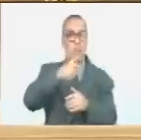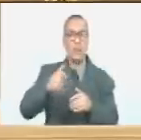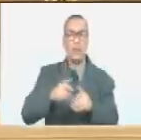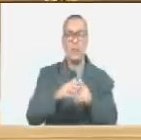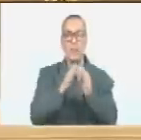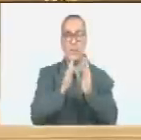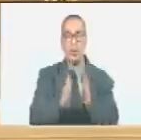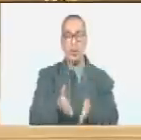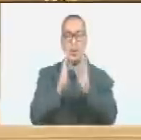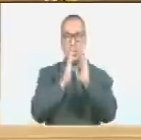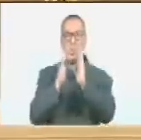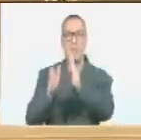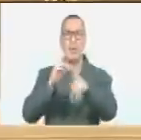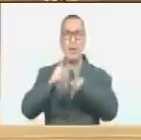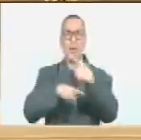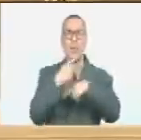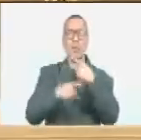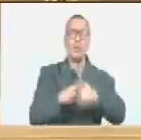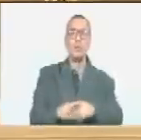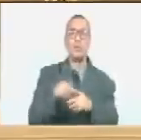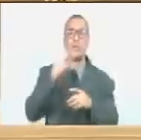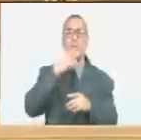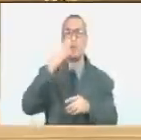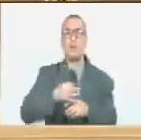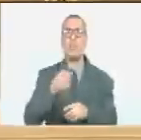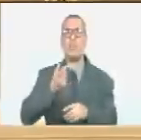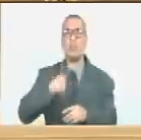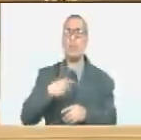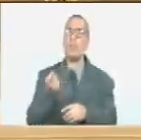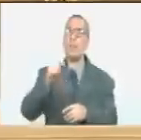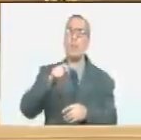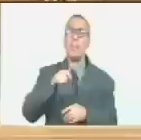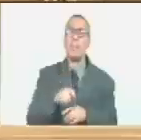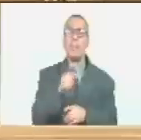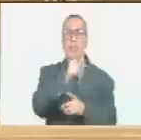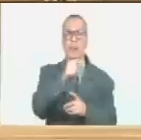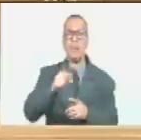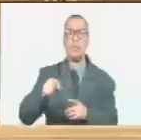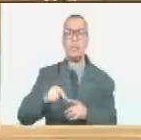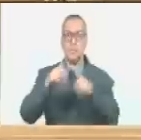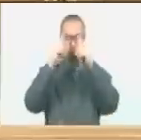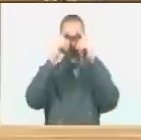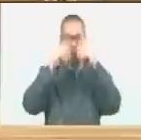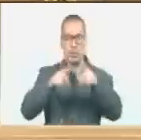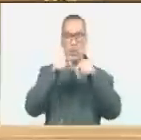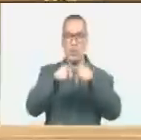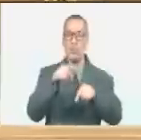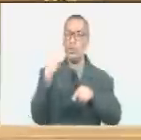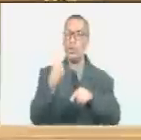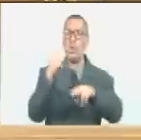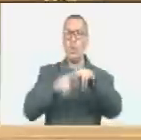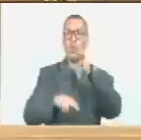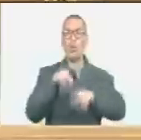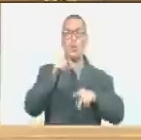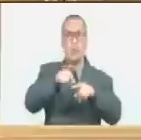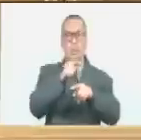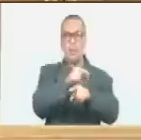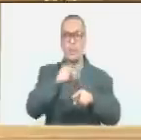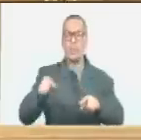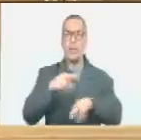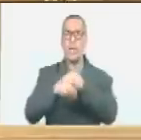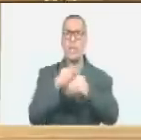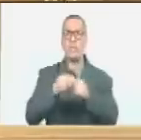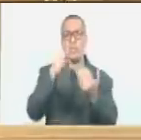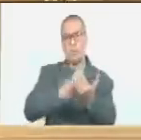a través de procesos autogestionarios, que no es más que la gente decide, no solo construye, sino que la gente hace